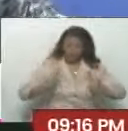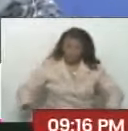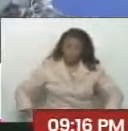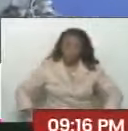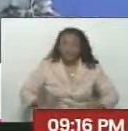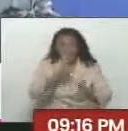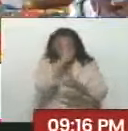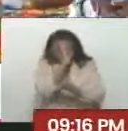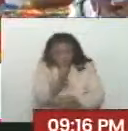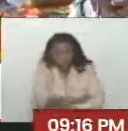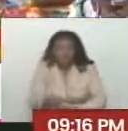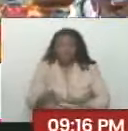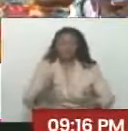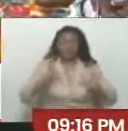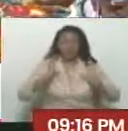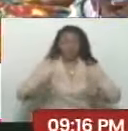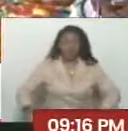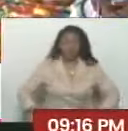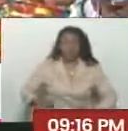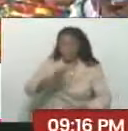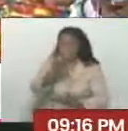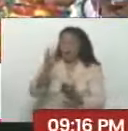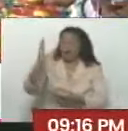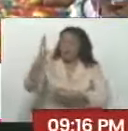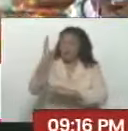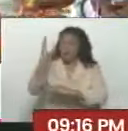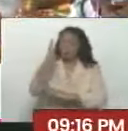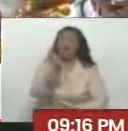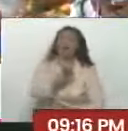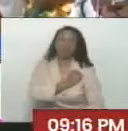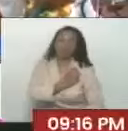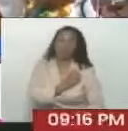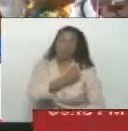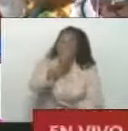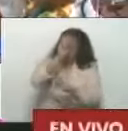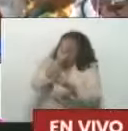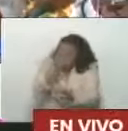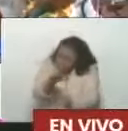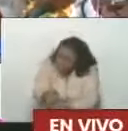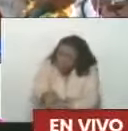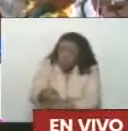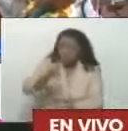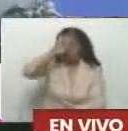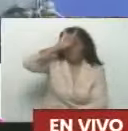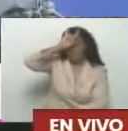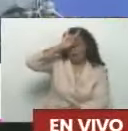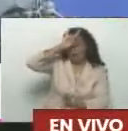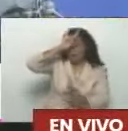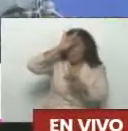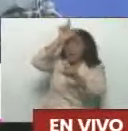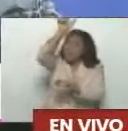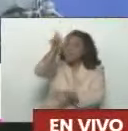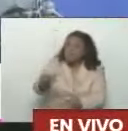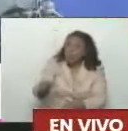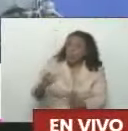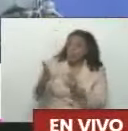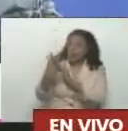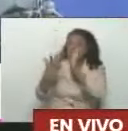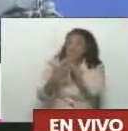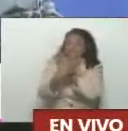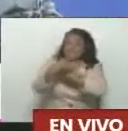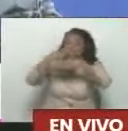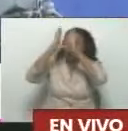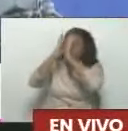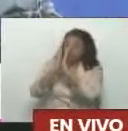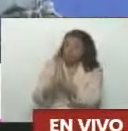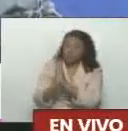el respeto hacia la iglesia, es precisamente la sumisión que hace el diablo ante la presencia del Santísimo Sacramento, ante